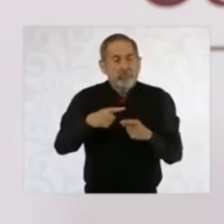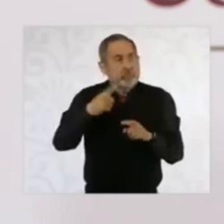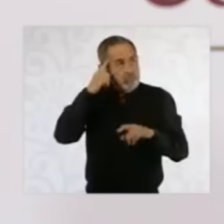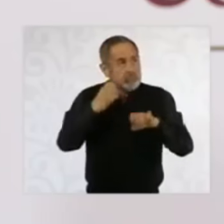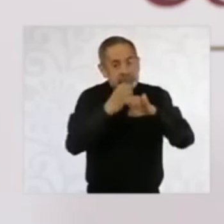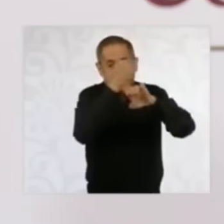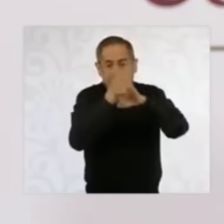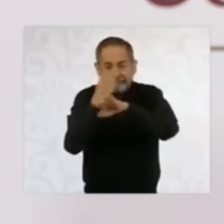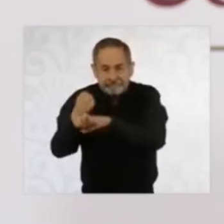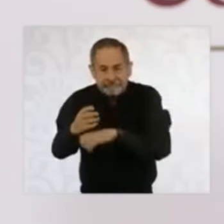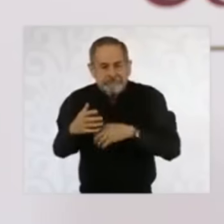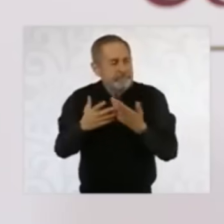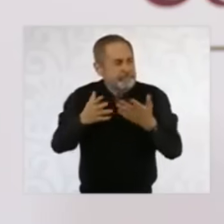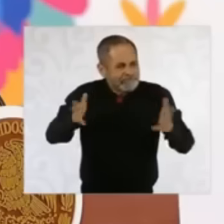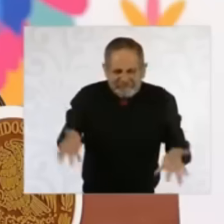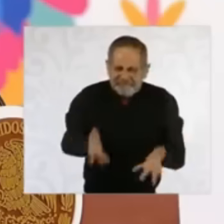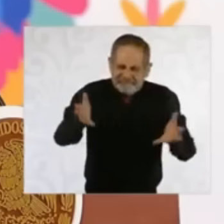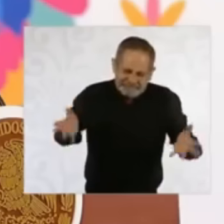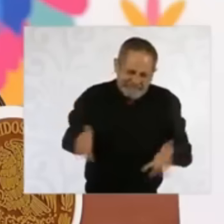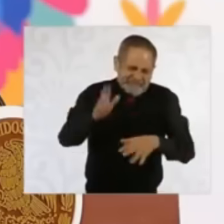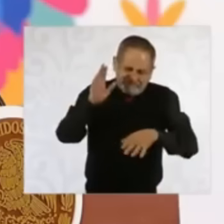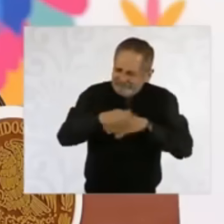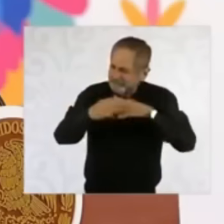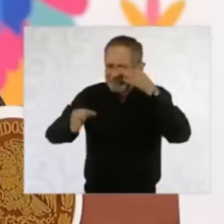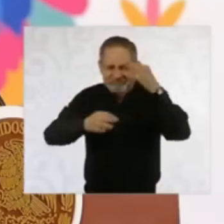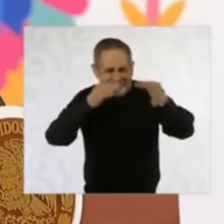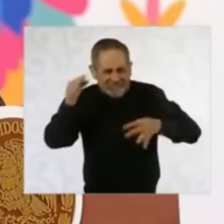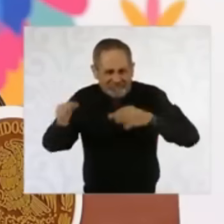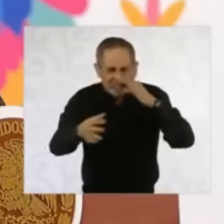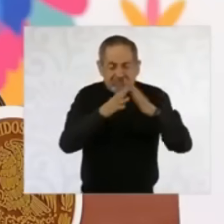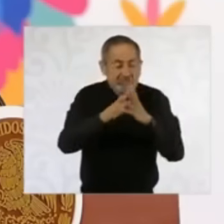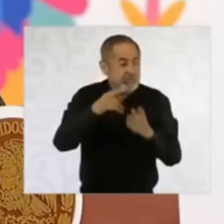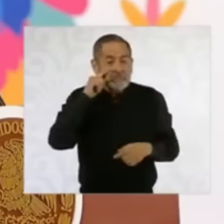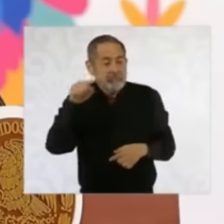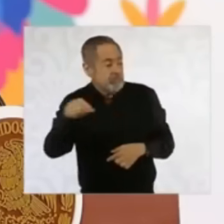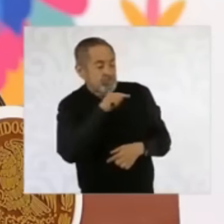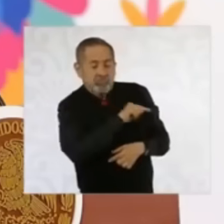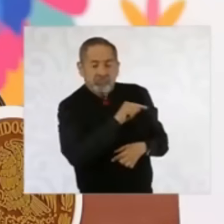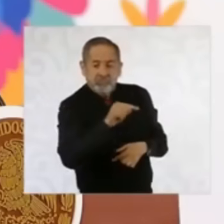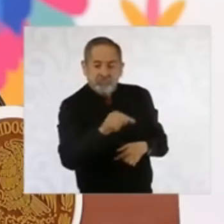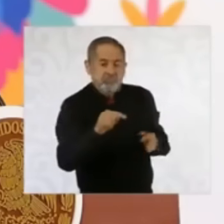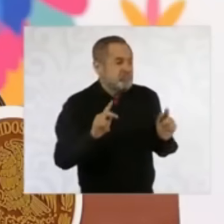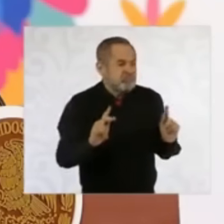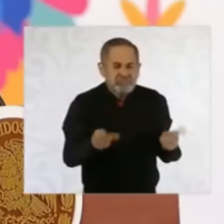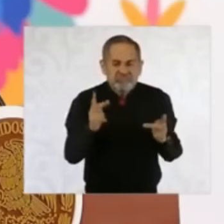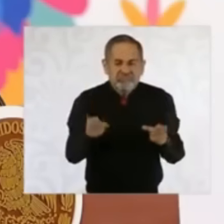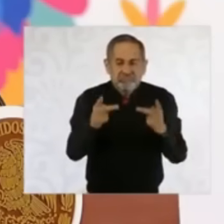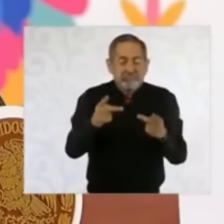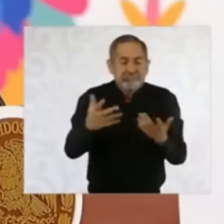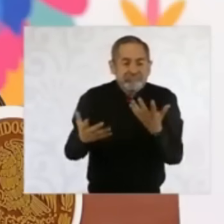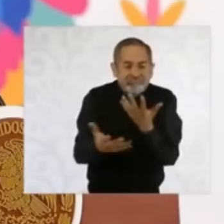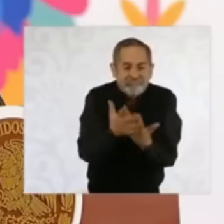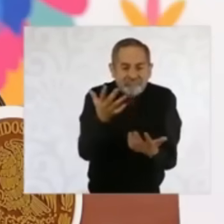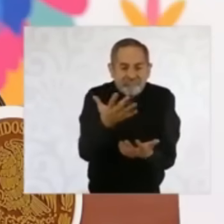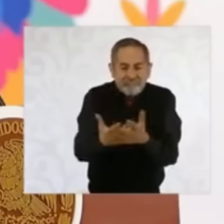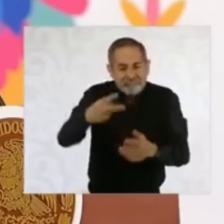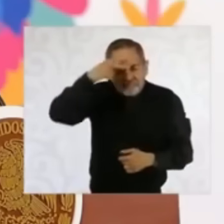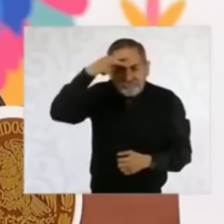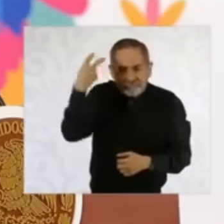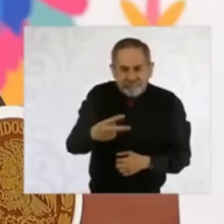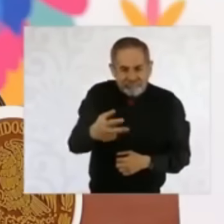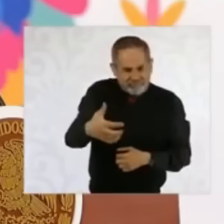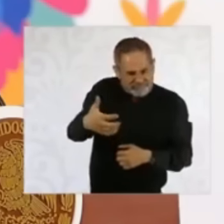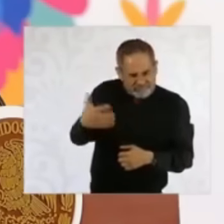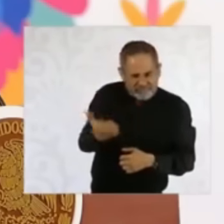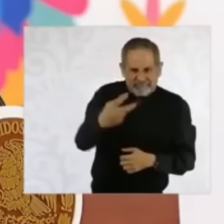les muestra Cómo llegar a ellos Es una herramienta super Útil para que nadie se quede fuera de esta gran fiesta comercial Por cierto sabían que